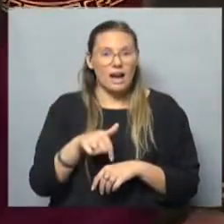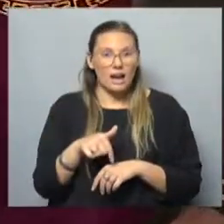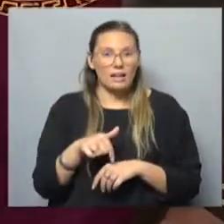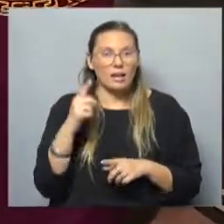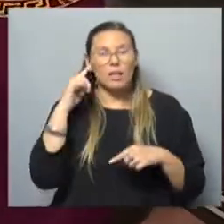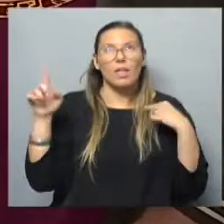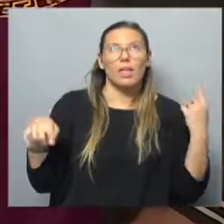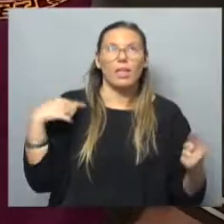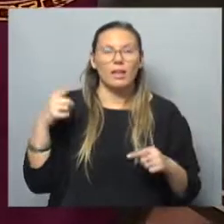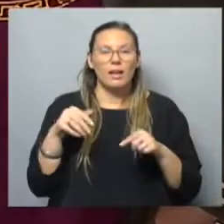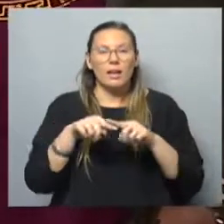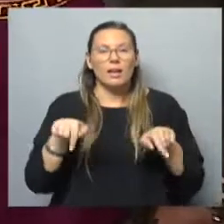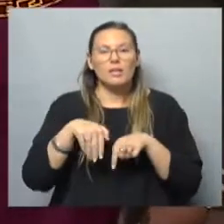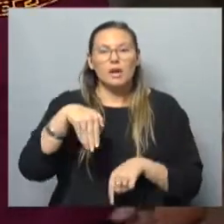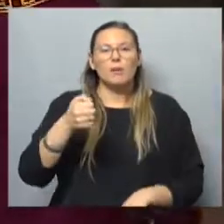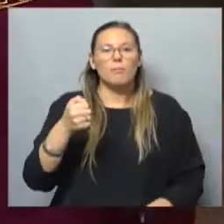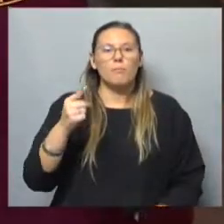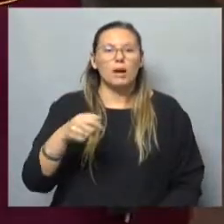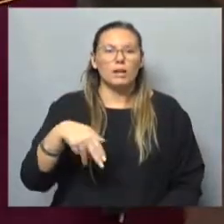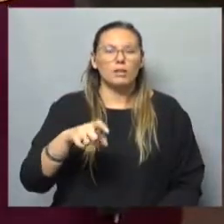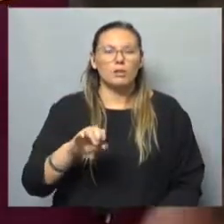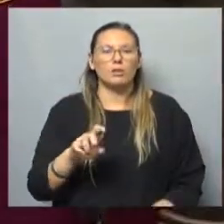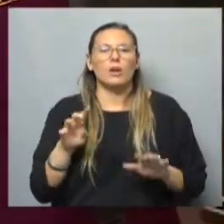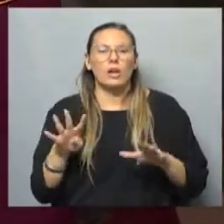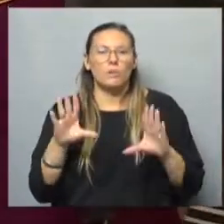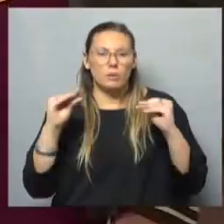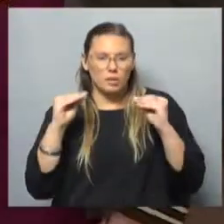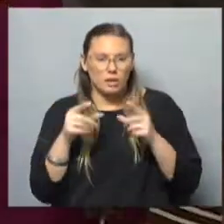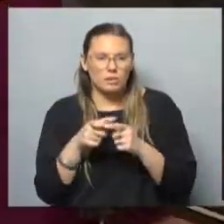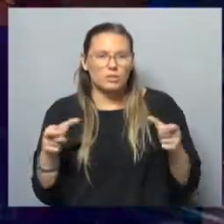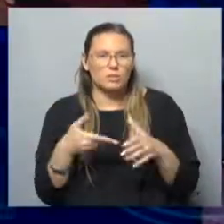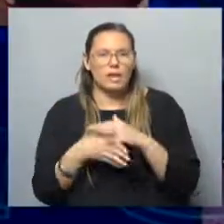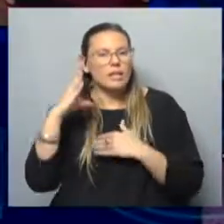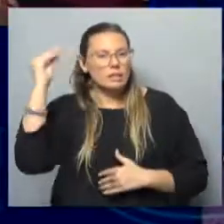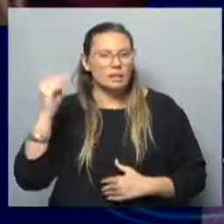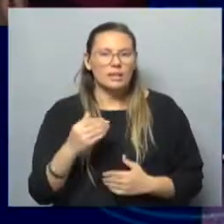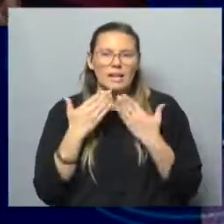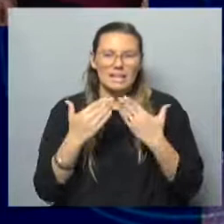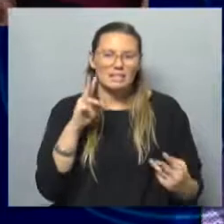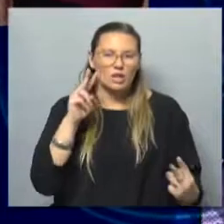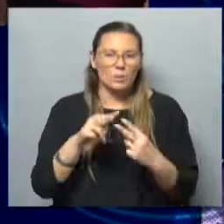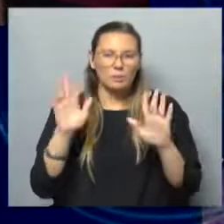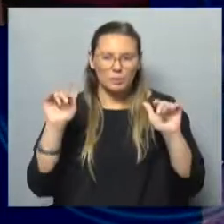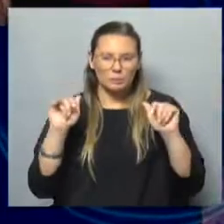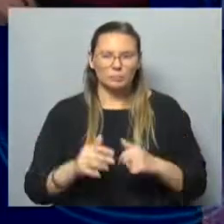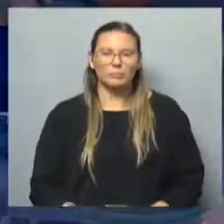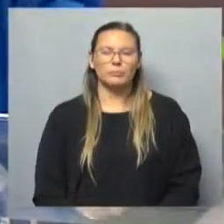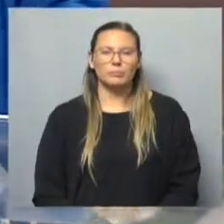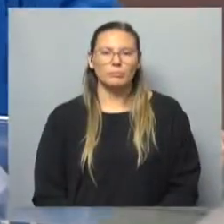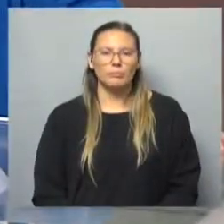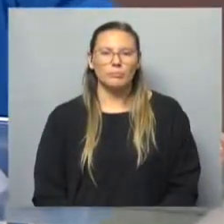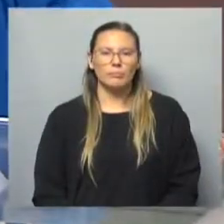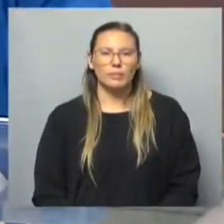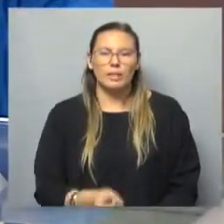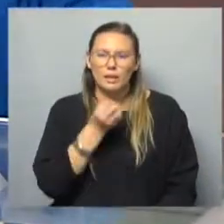Papando Moscas en Magnolio Sala, el viernes a las 21 horas, entradas en Ticantel. Nos vemos, muchas gracias. Chau, chau. Muchas gracias, Diego. Excelente. Saludos.